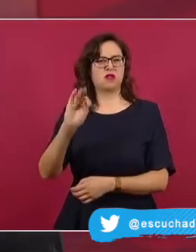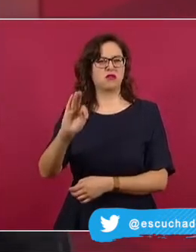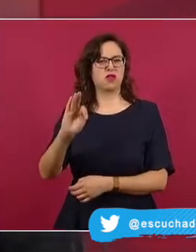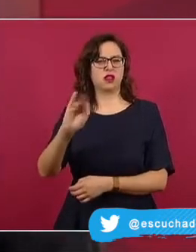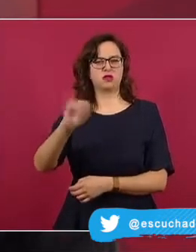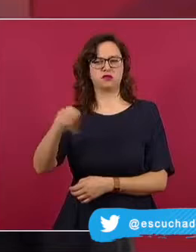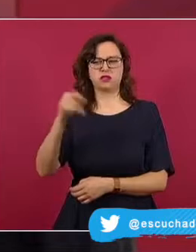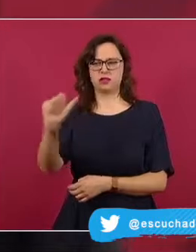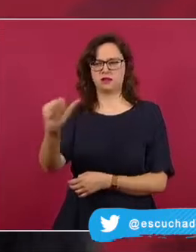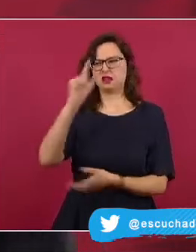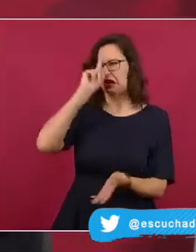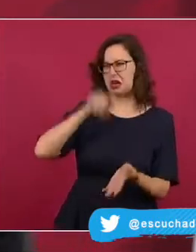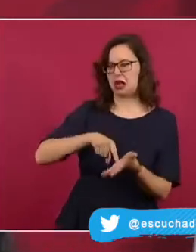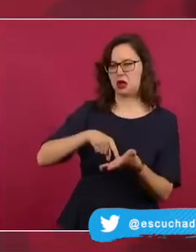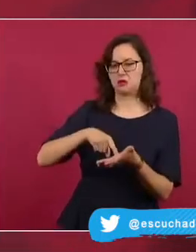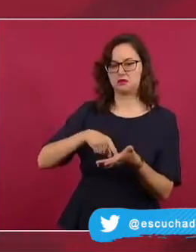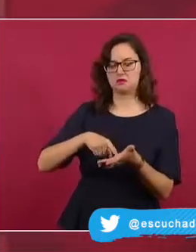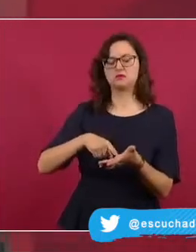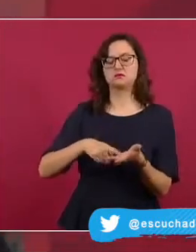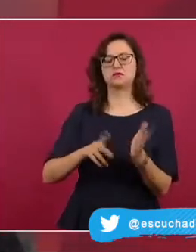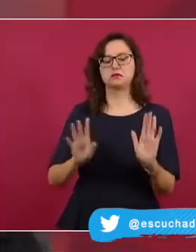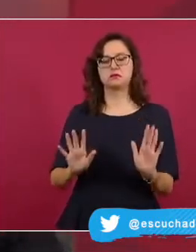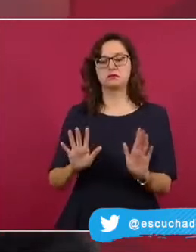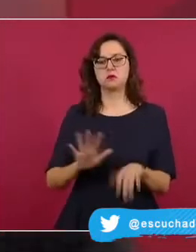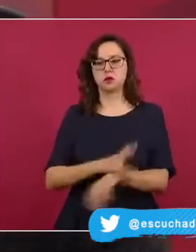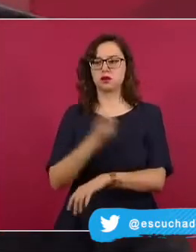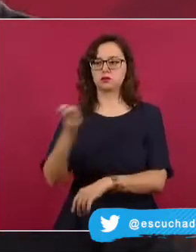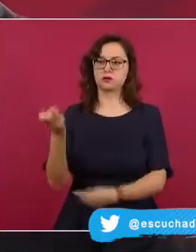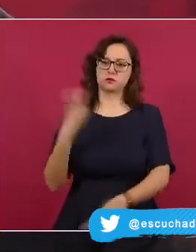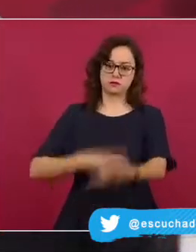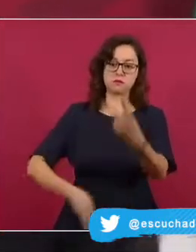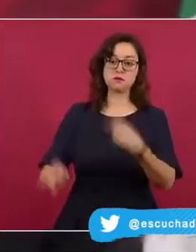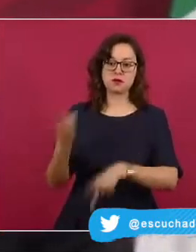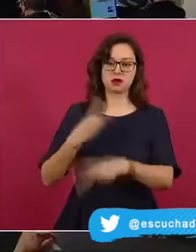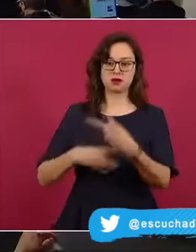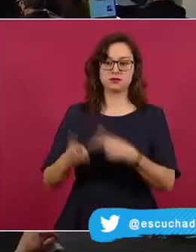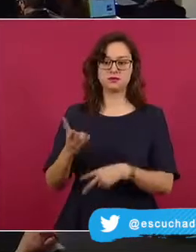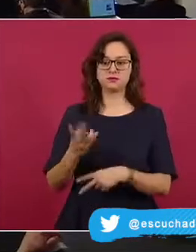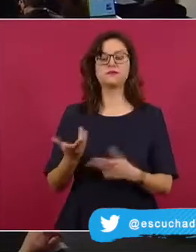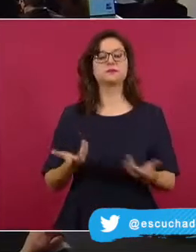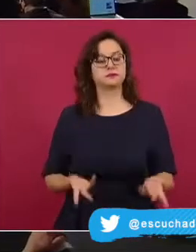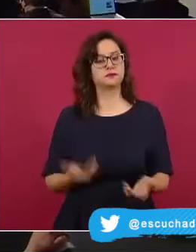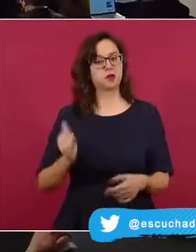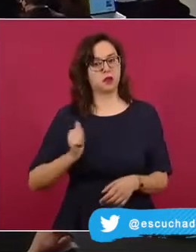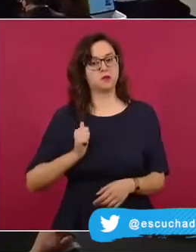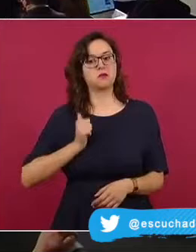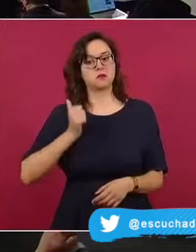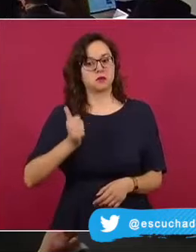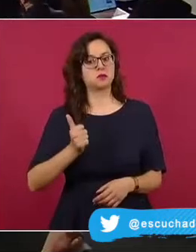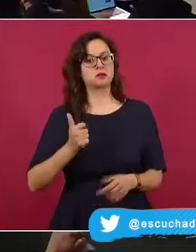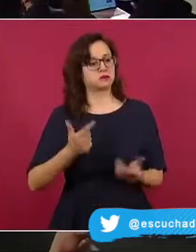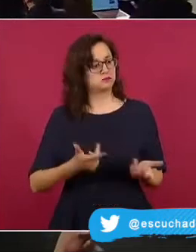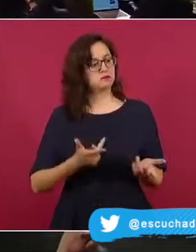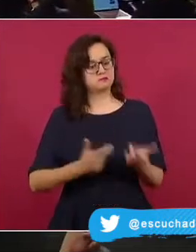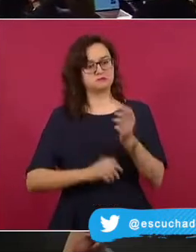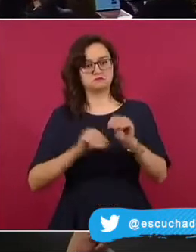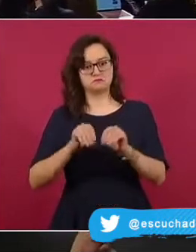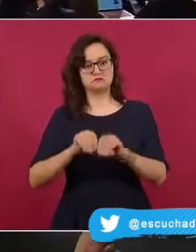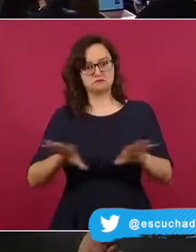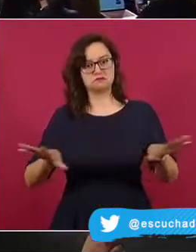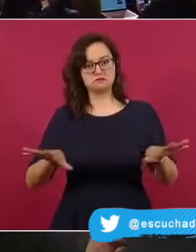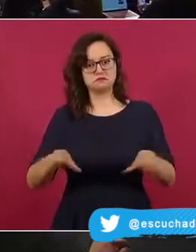una de las obras de infraestructura más importantes de los últimos tiempos, así como el AIFA, la refinería Olmeca y el